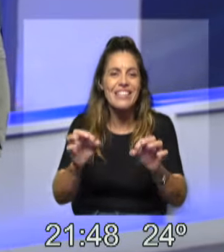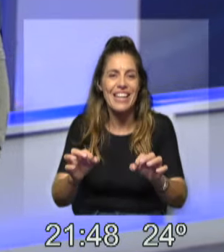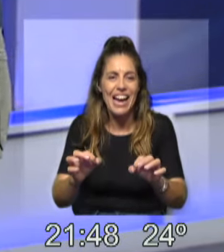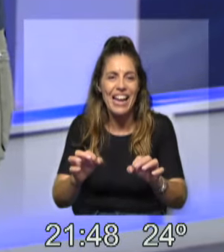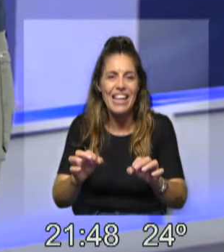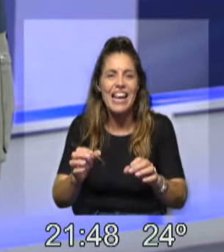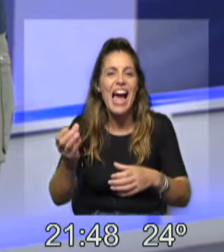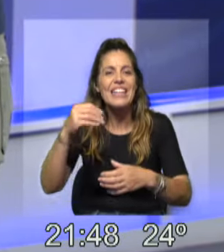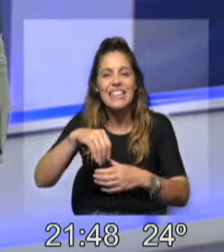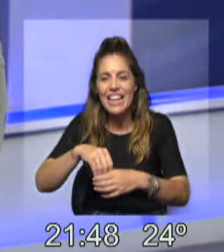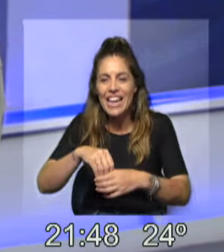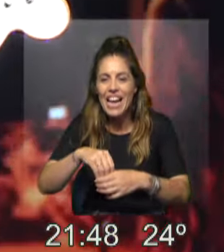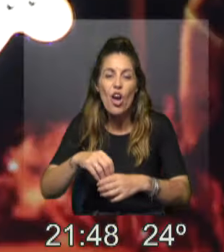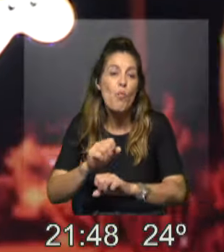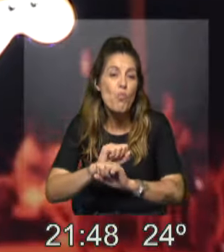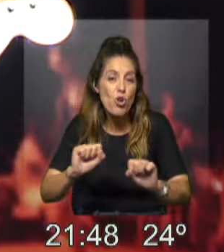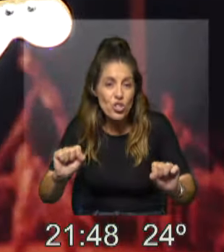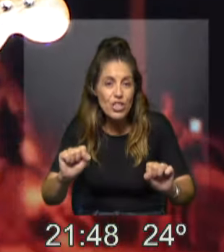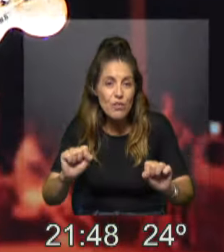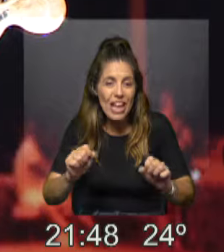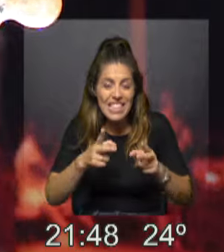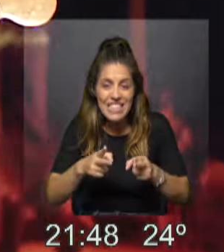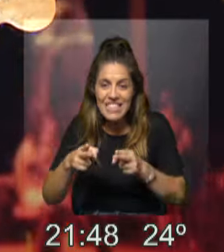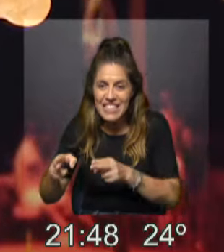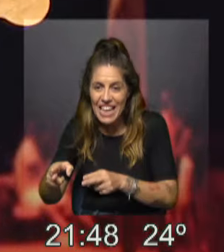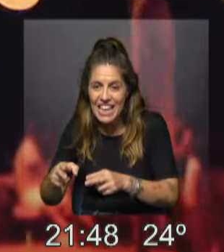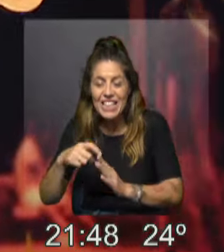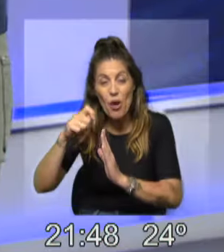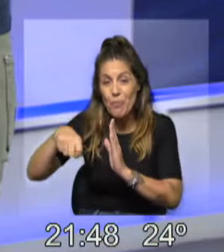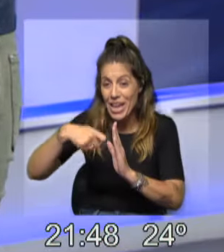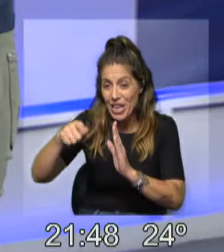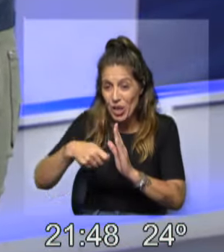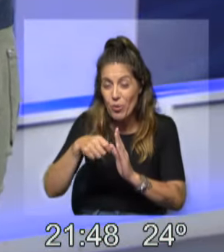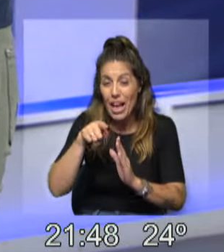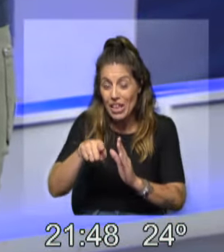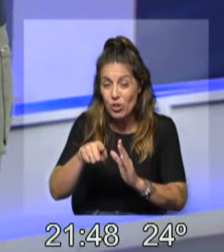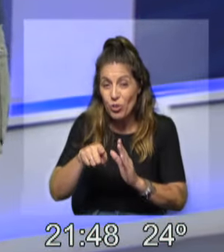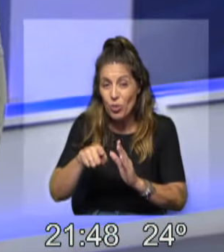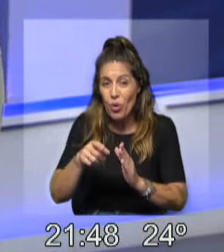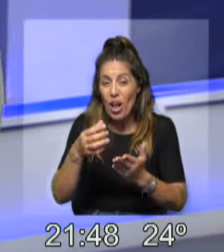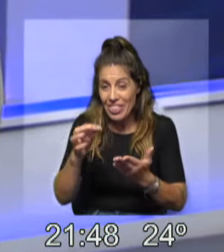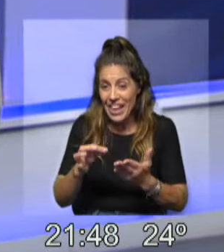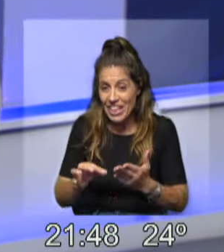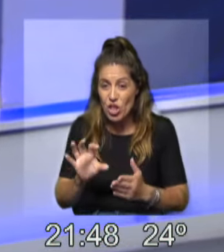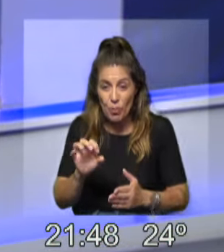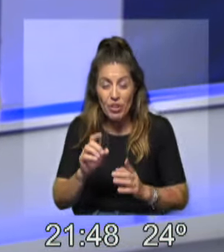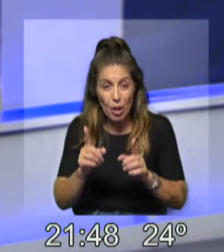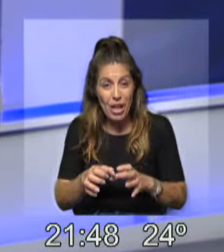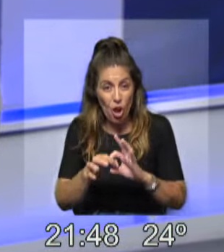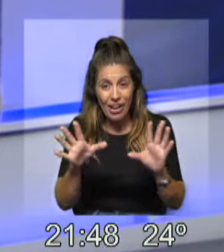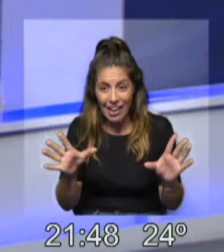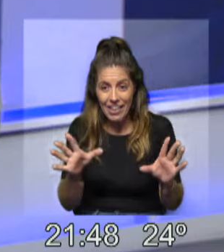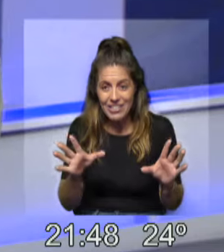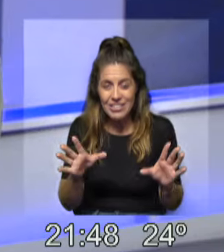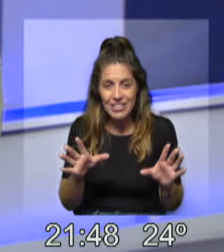a formar parte eventualmente de una serie, de una película, es algo que en tu descripción de Spotify también lo dejas claro. Sí, exacto.